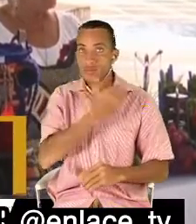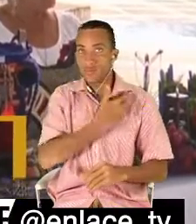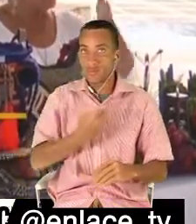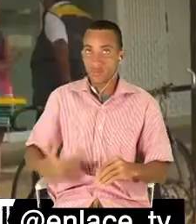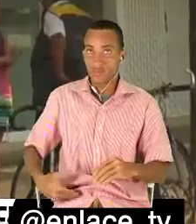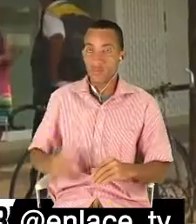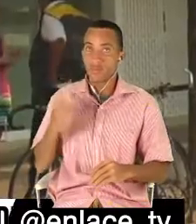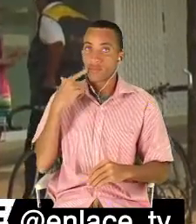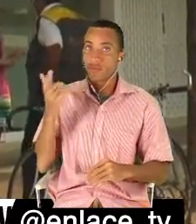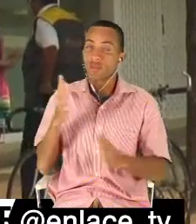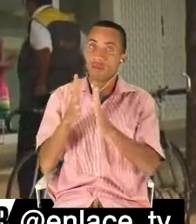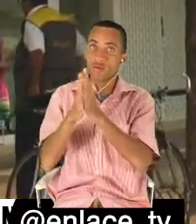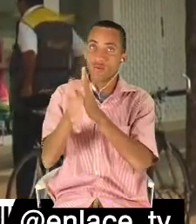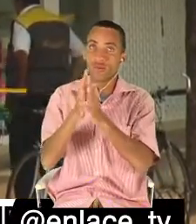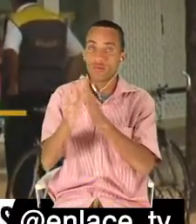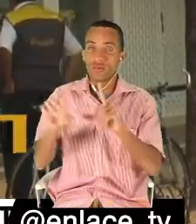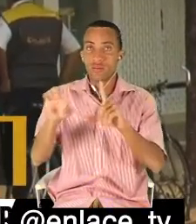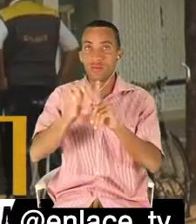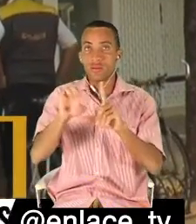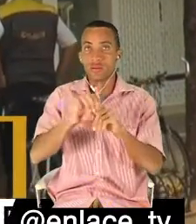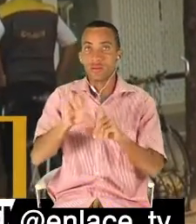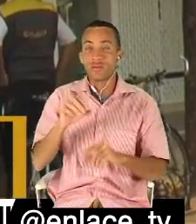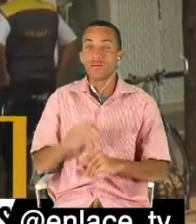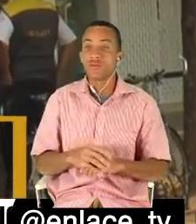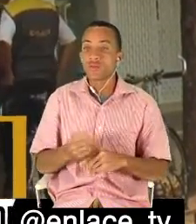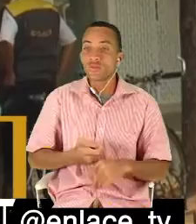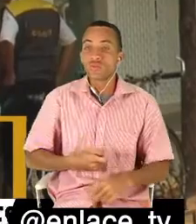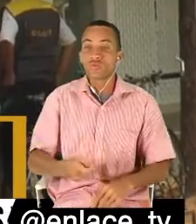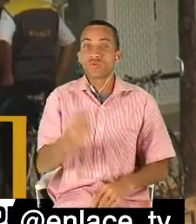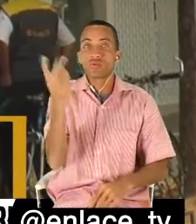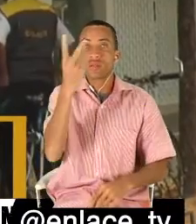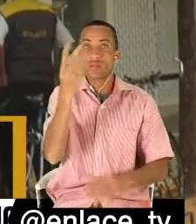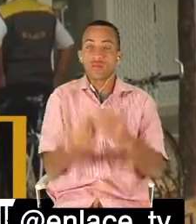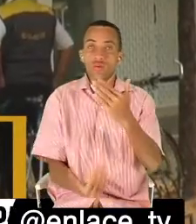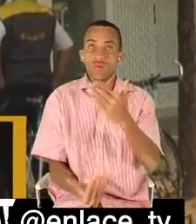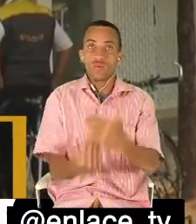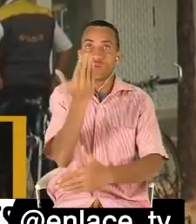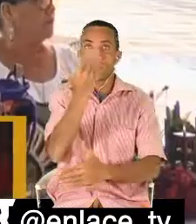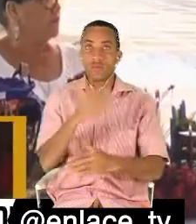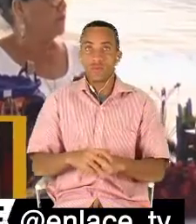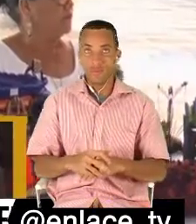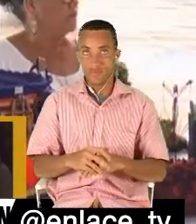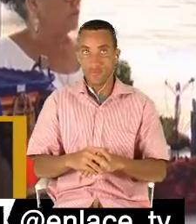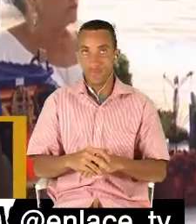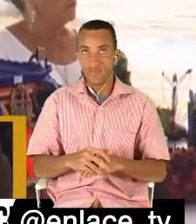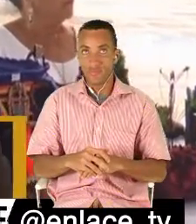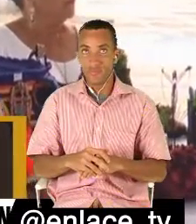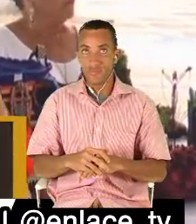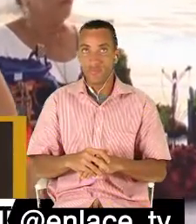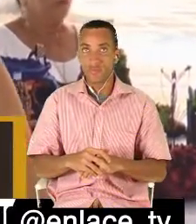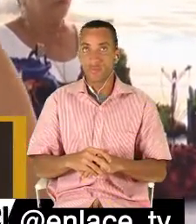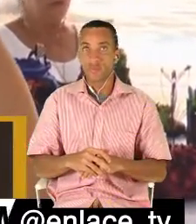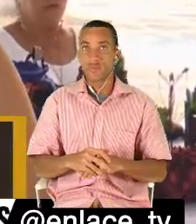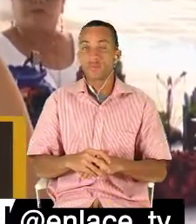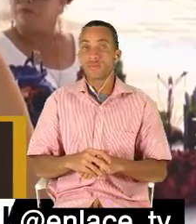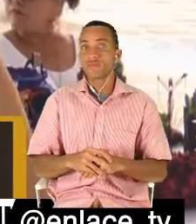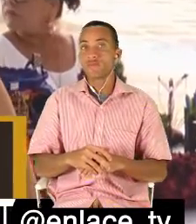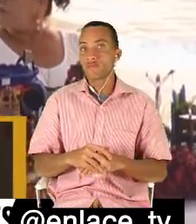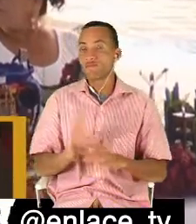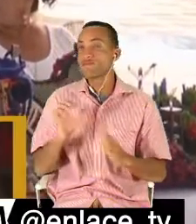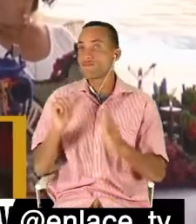Contreras Gómez, informó a Enlace Noticias sobre la posesión este viernes de la nueva Junta Directiva de la entidad. Bueno, estamos programados